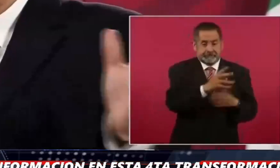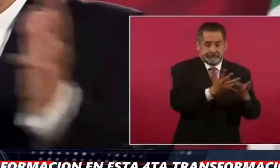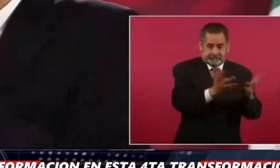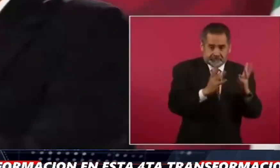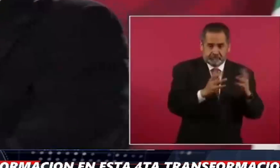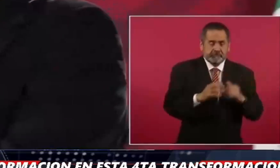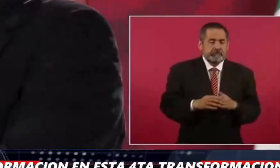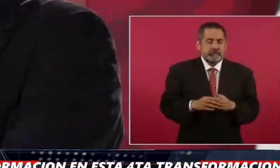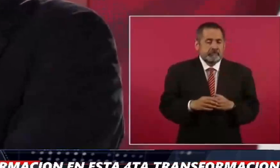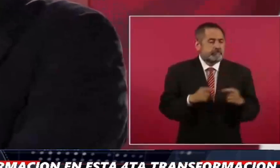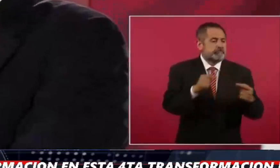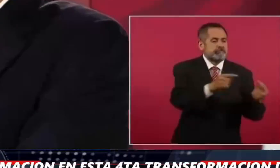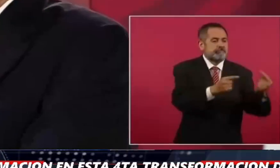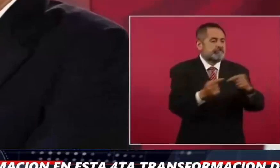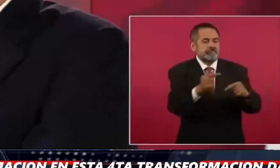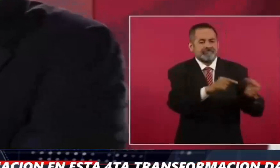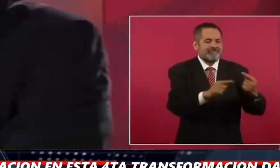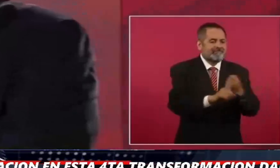Como no se ponían de acuerdo,